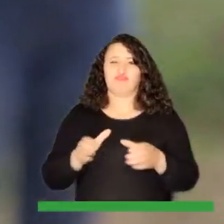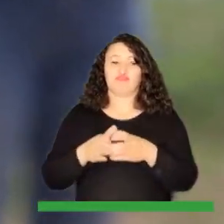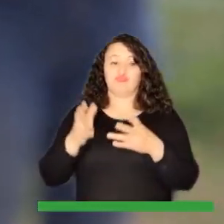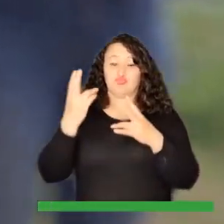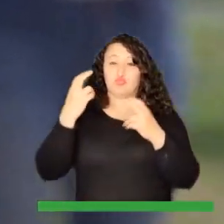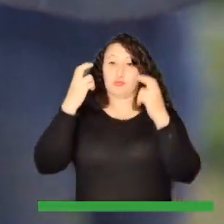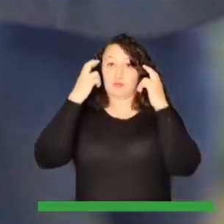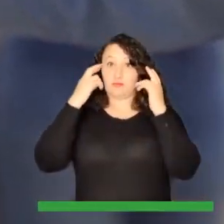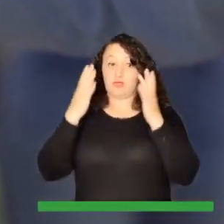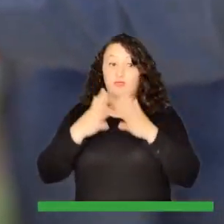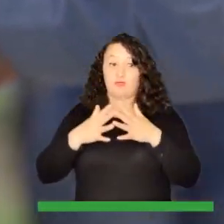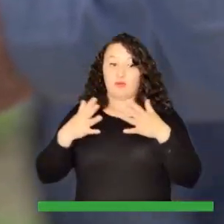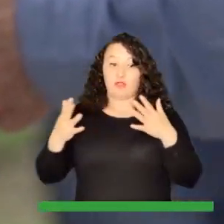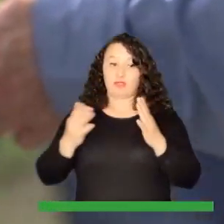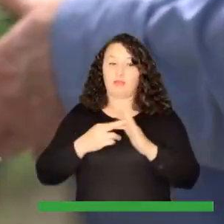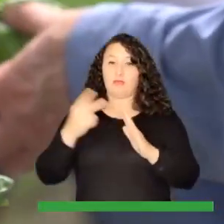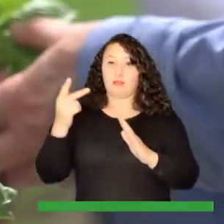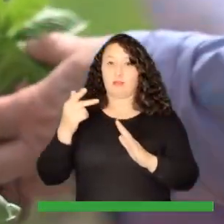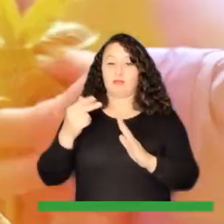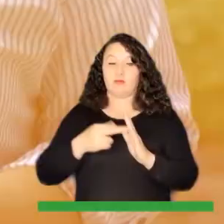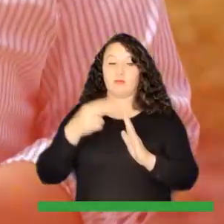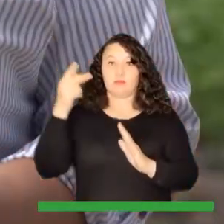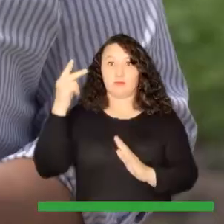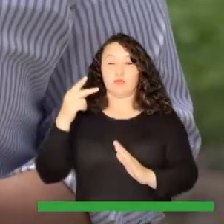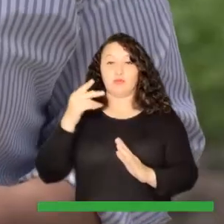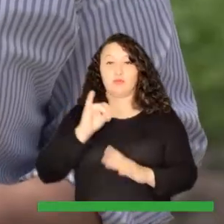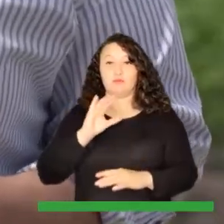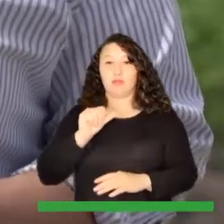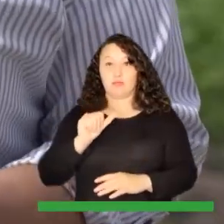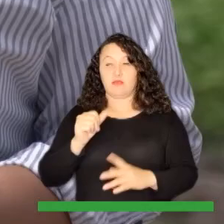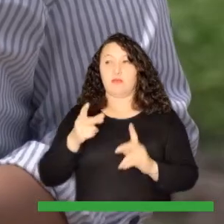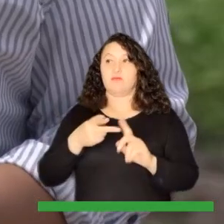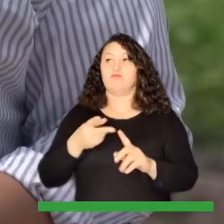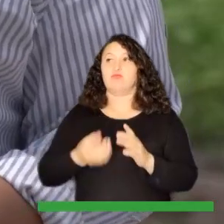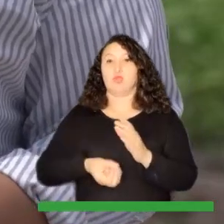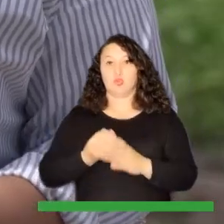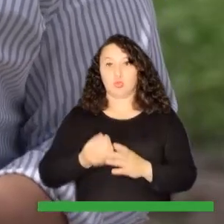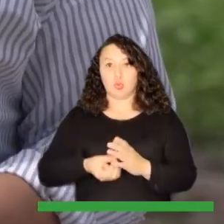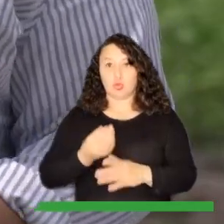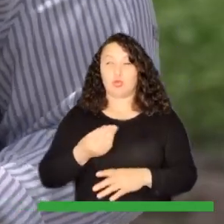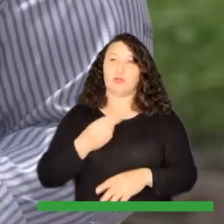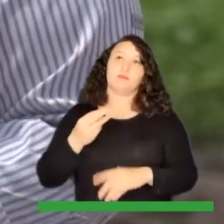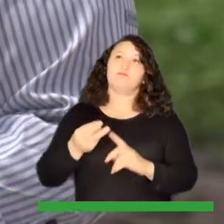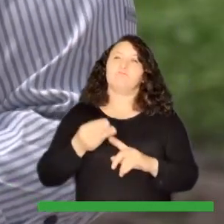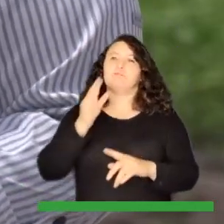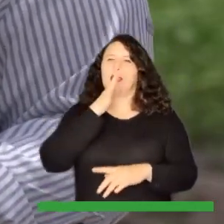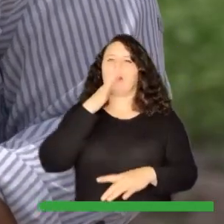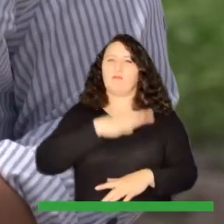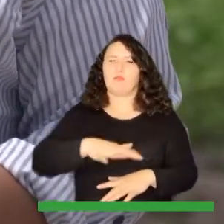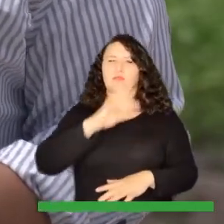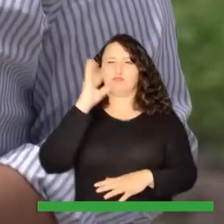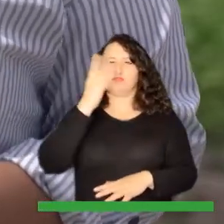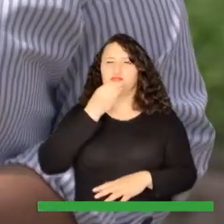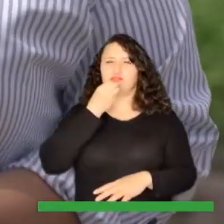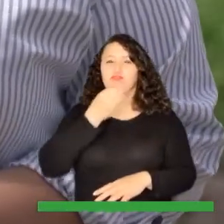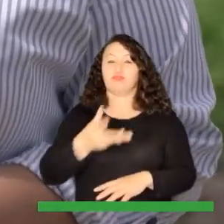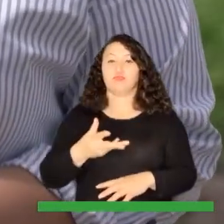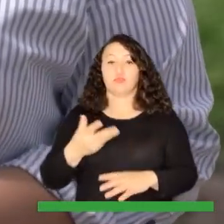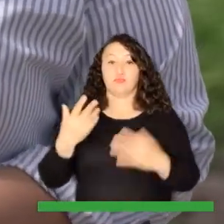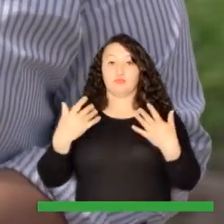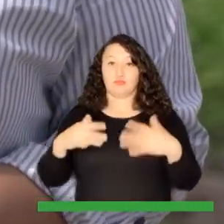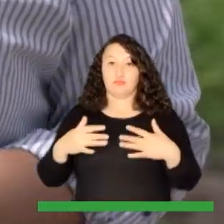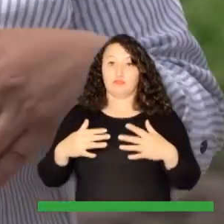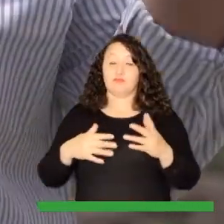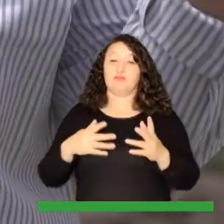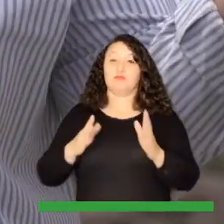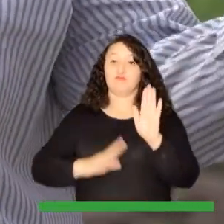conocimiento y despliegue técnico y tecnológico que tiene el ICA, que tienen los productores, este campo maravilloso de albahaca que nos acompaña